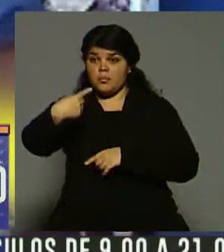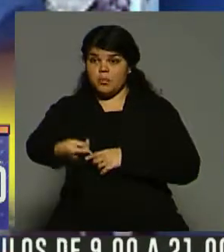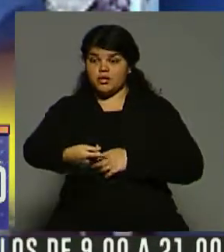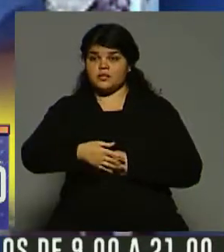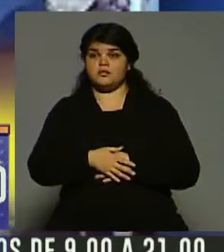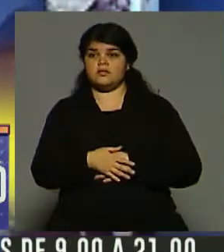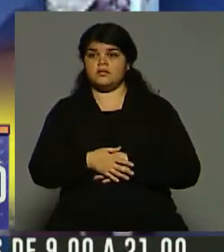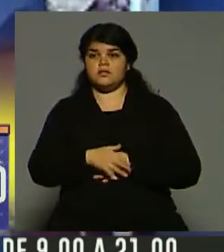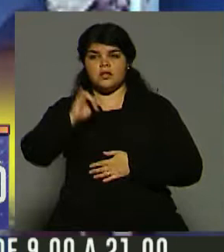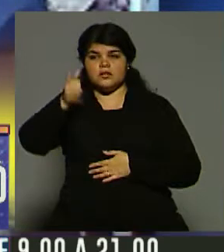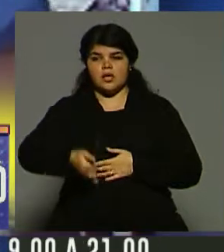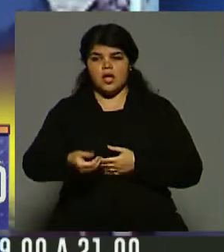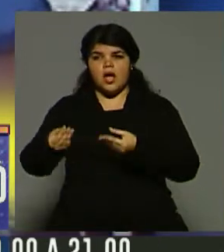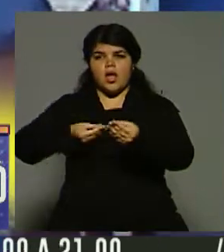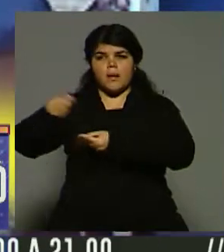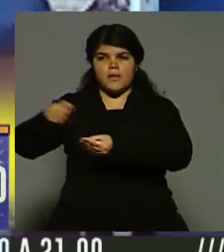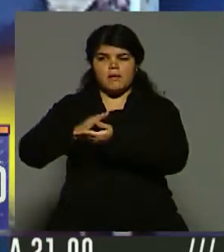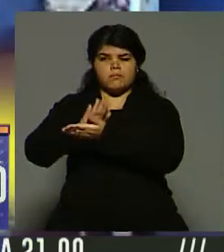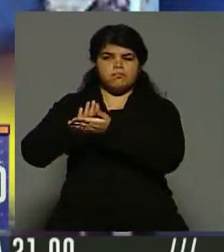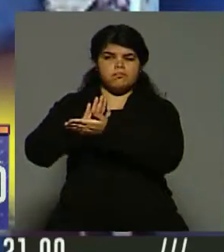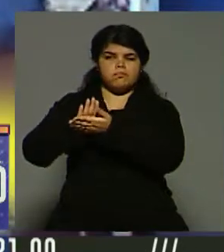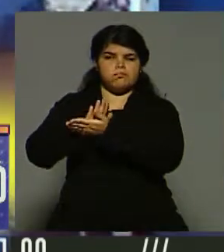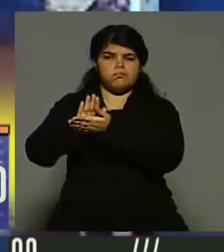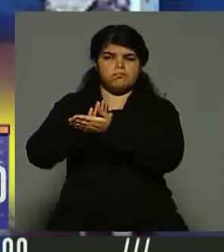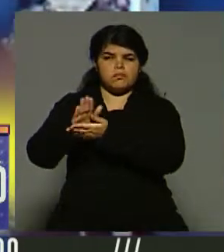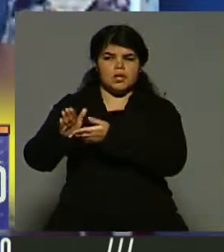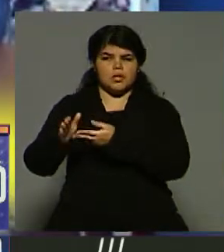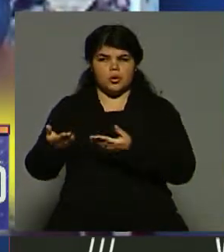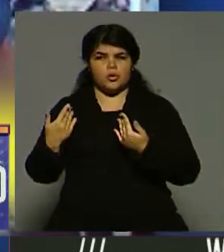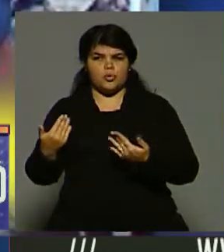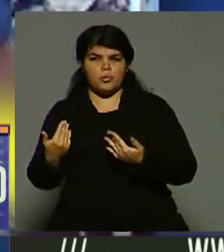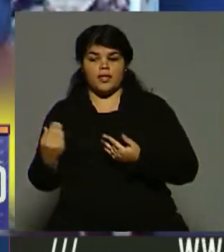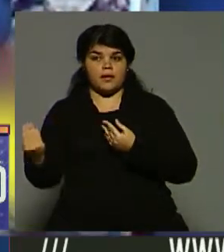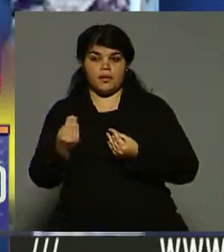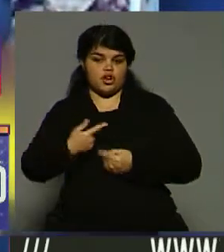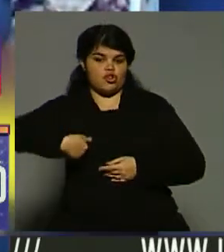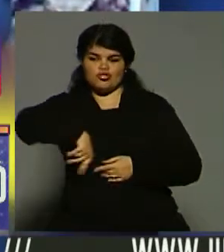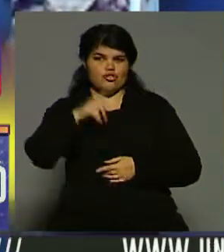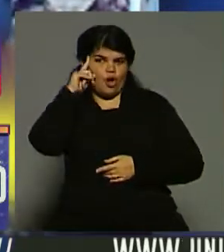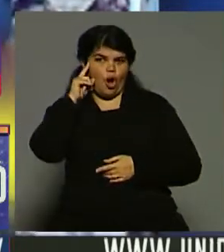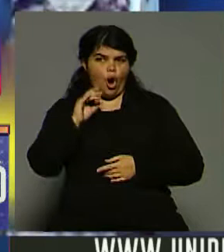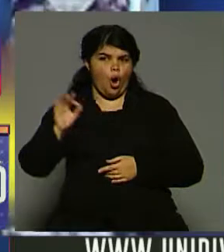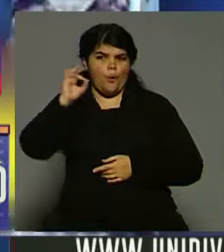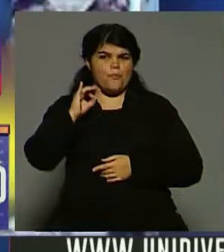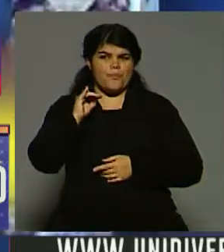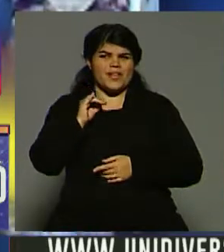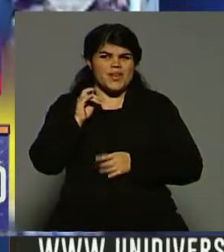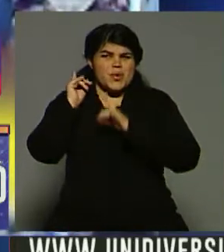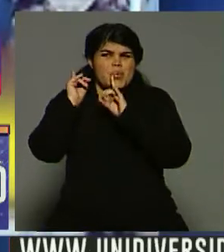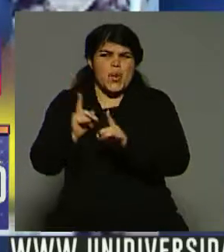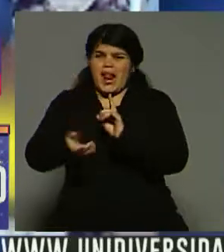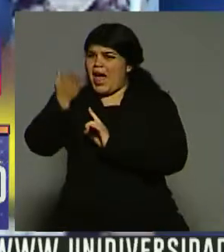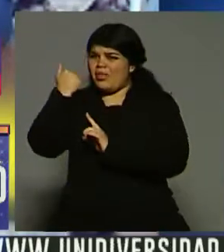logramos convencer al sector empresario, aunque no era lo que nosotros aspirábamos desde el comienzo,